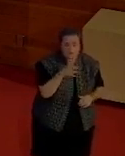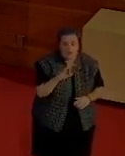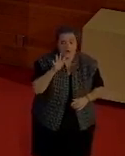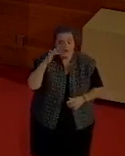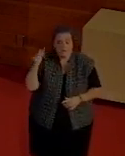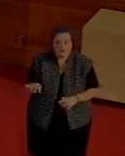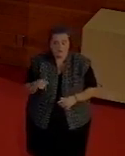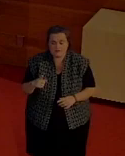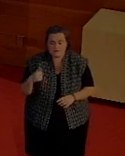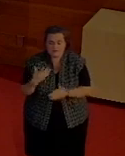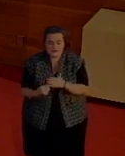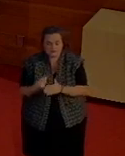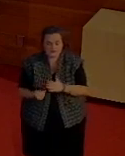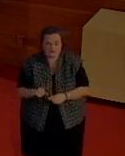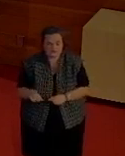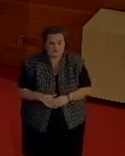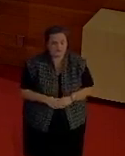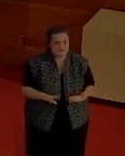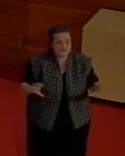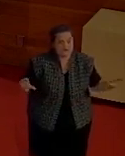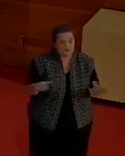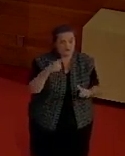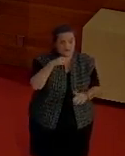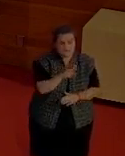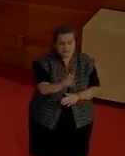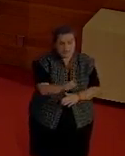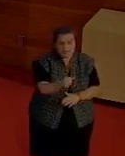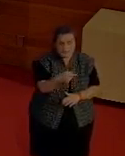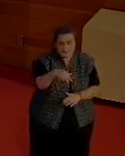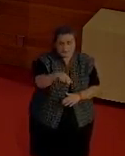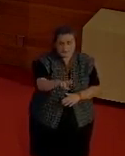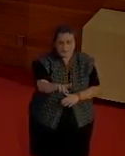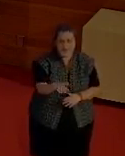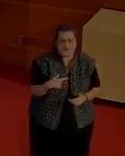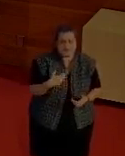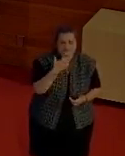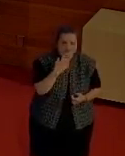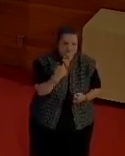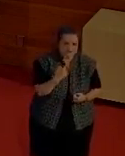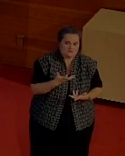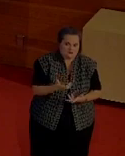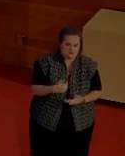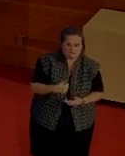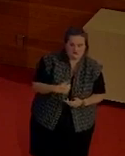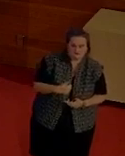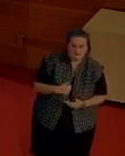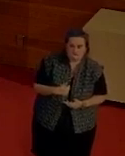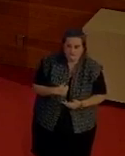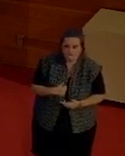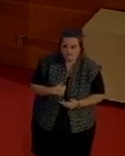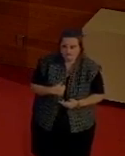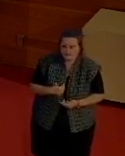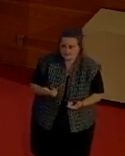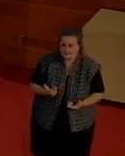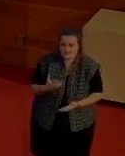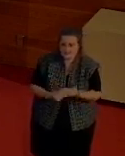que a continuación Wagner el Grupo Mercenario ruso diga bueno que si necesitas un poquito de ayuda aquí estoy evidentemente pues aprovechando